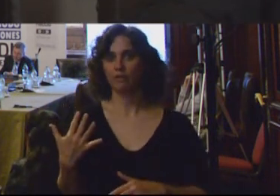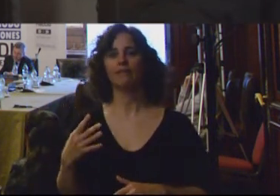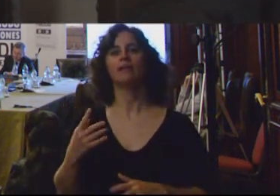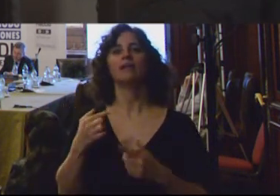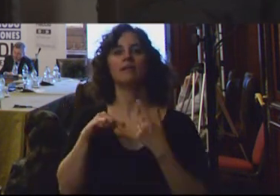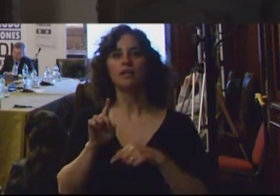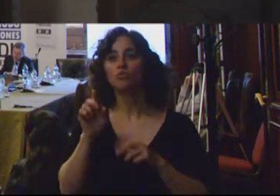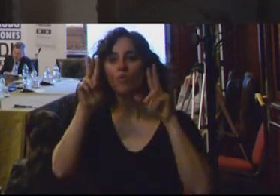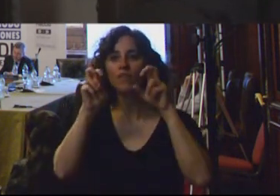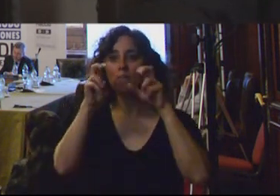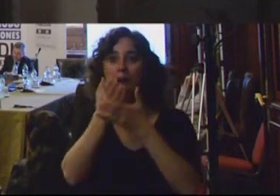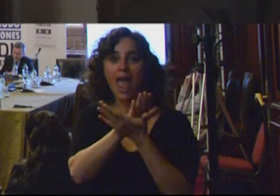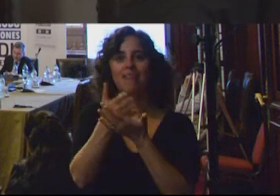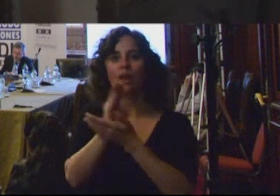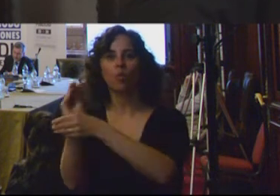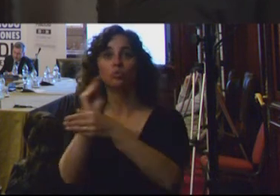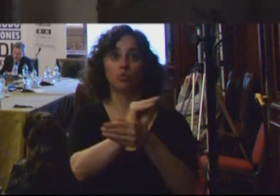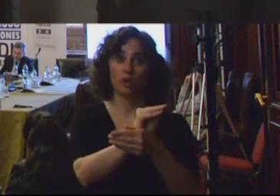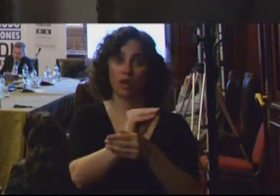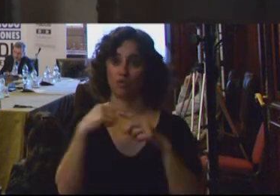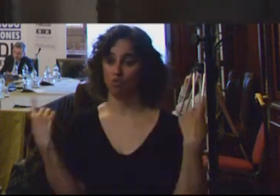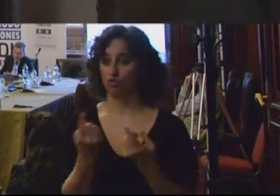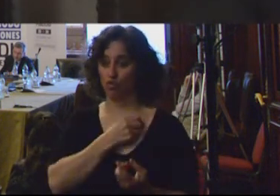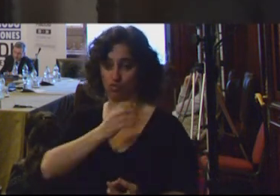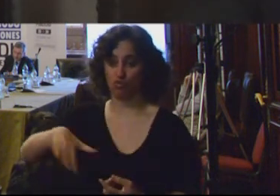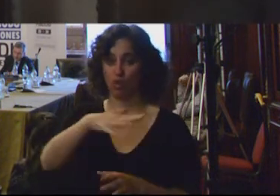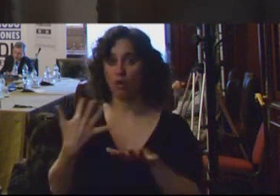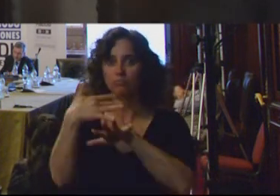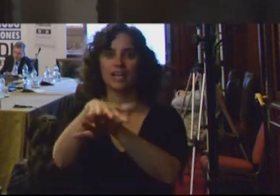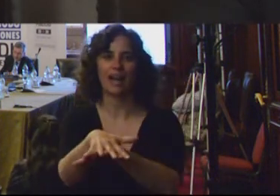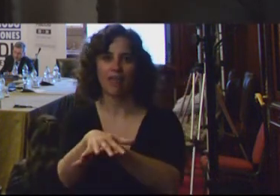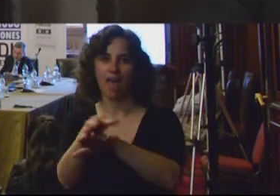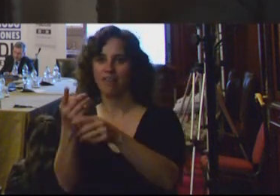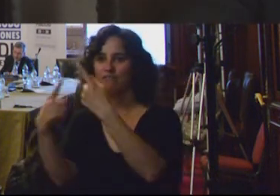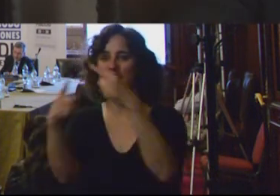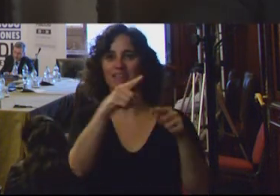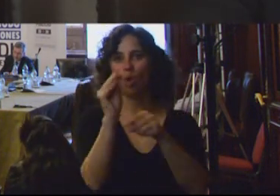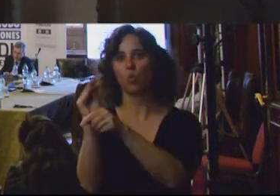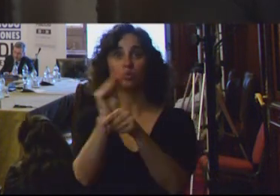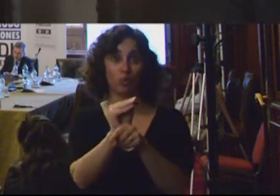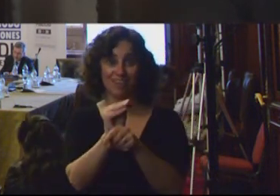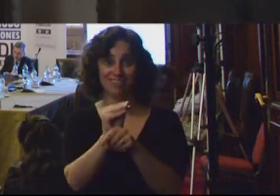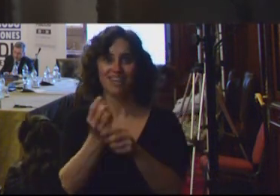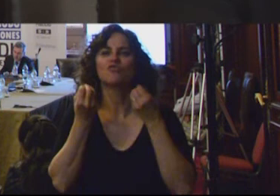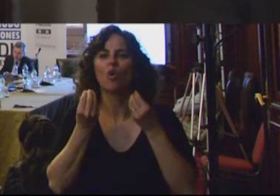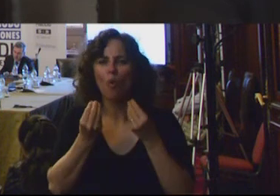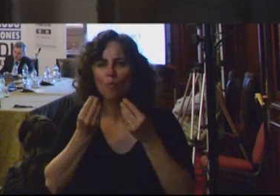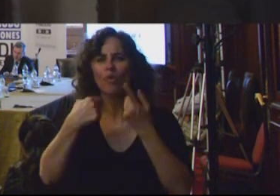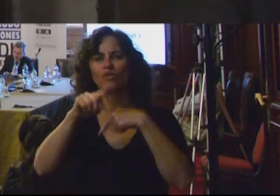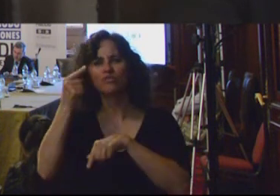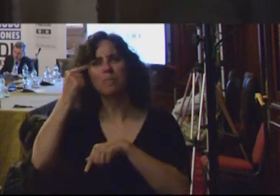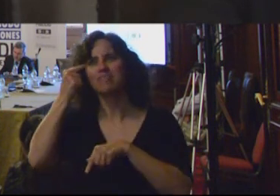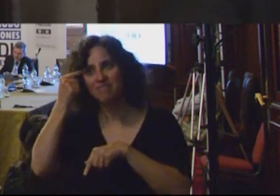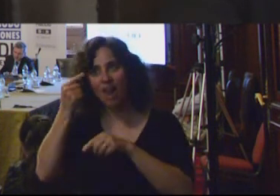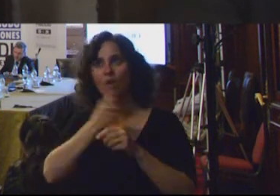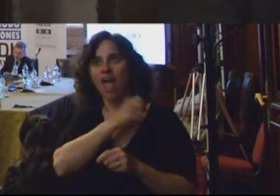es un tema intercultural. Somos una sociedad intercultural. ¿Cómo construir entonces una sociedad